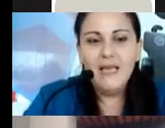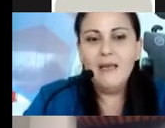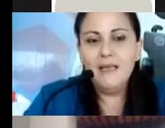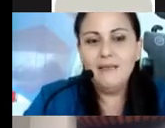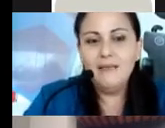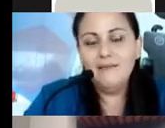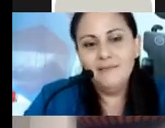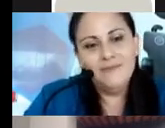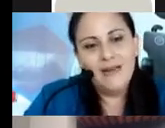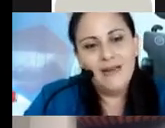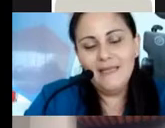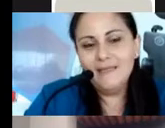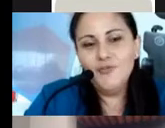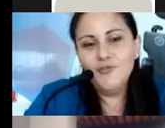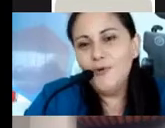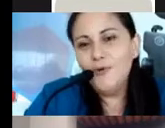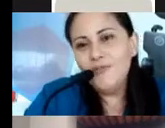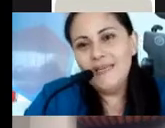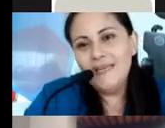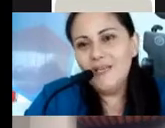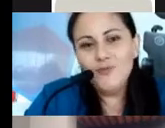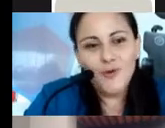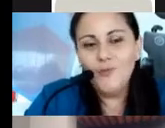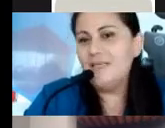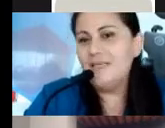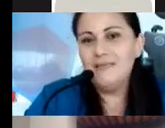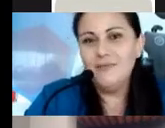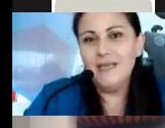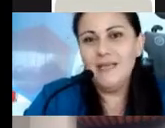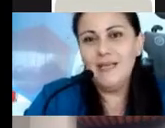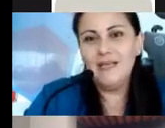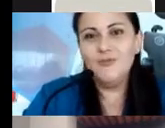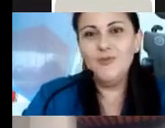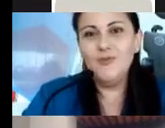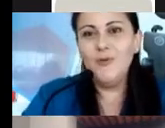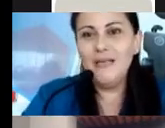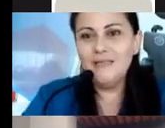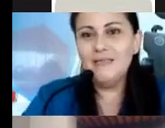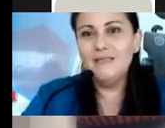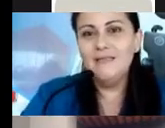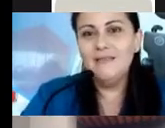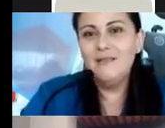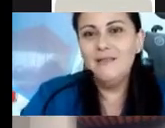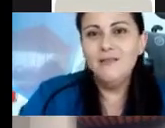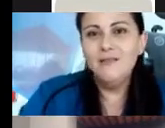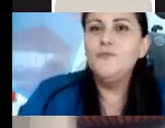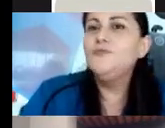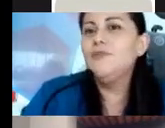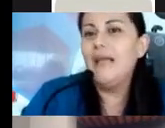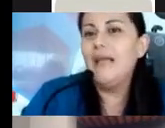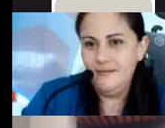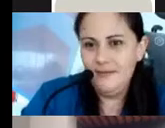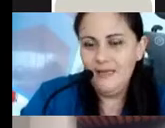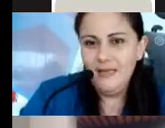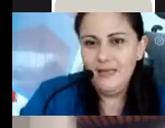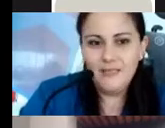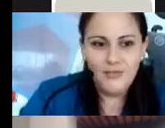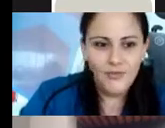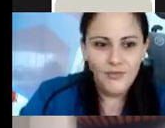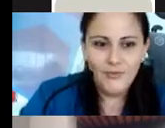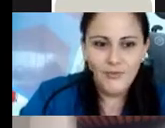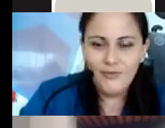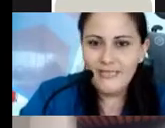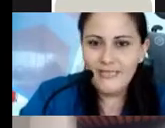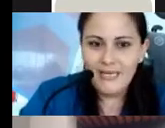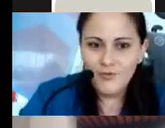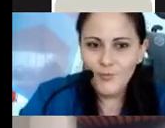imagen, realmente yo no puedo llenar eso de cuñas. O sea, eso no es funcional. Si